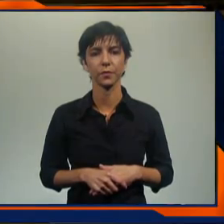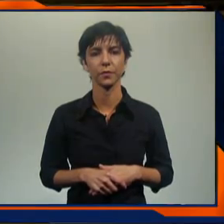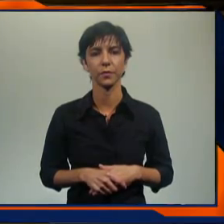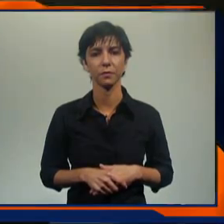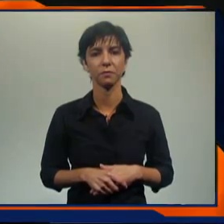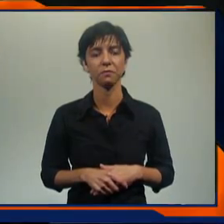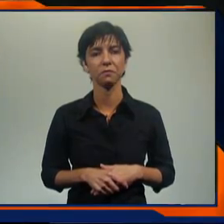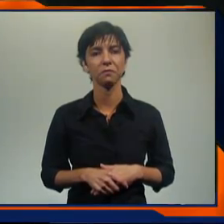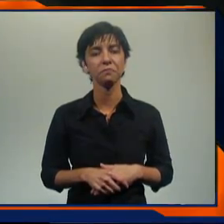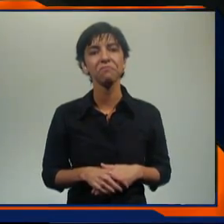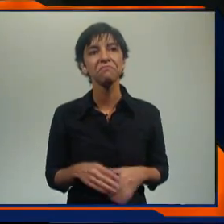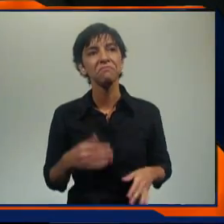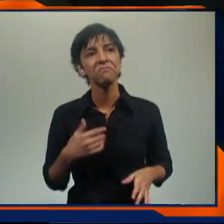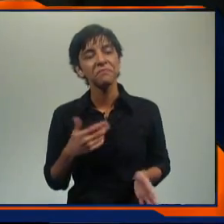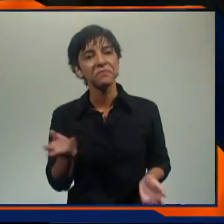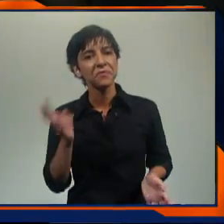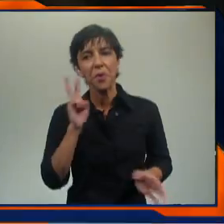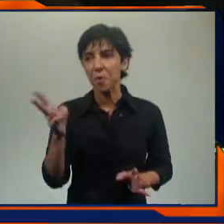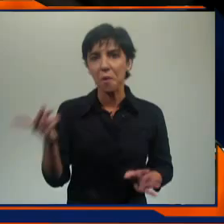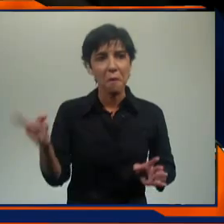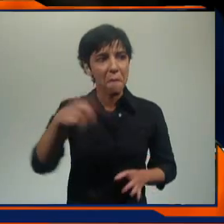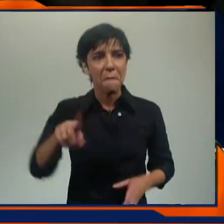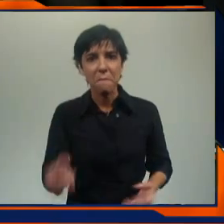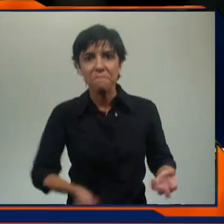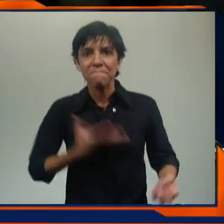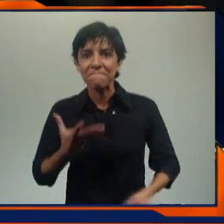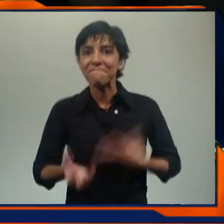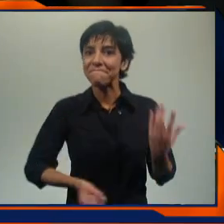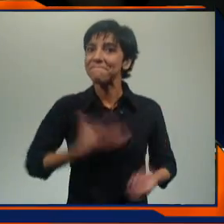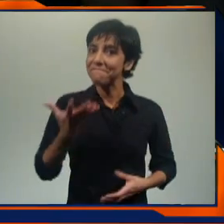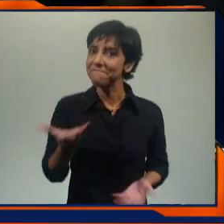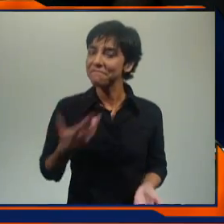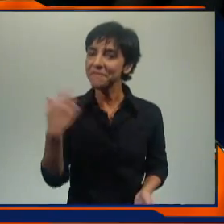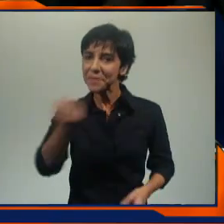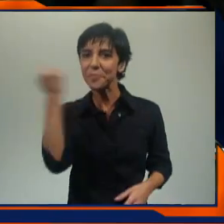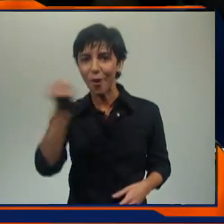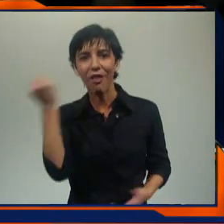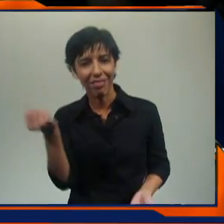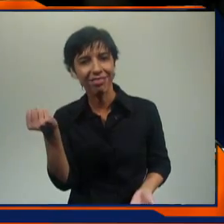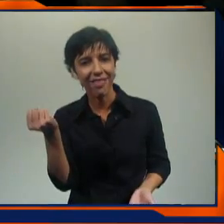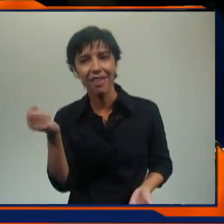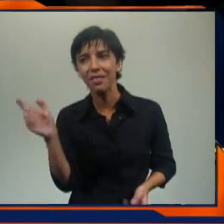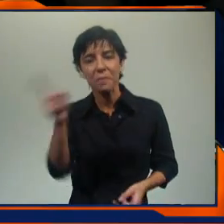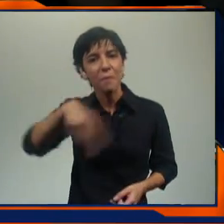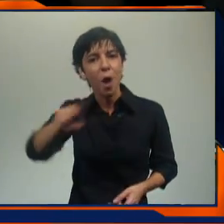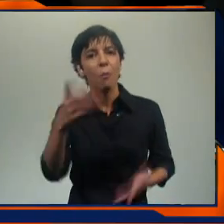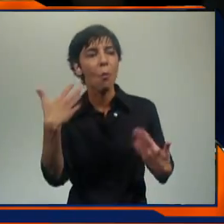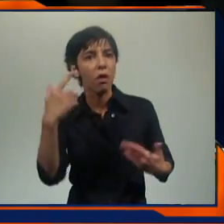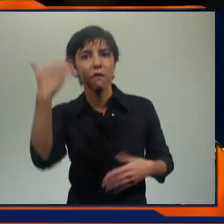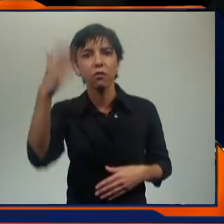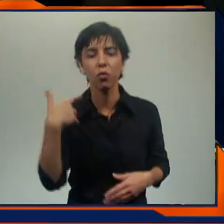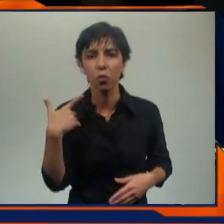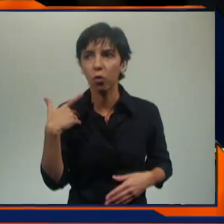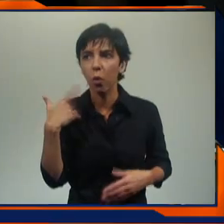principio muy motivados, porque como es la primera edición de los Juegos, está bueno. Entonces, esto de poder acceder a ser un campeón panamericano,